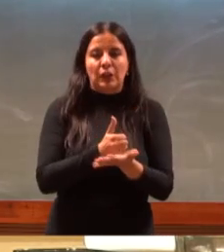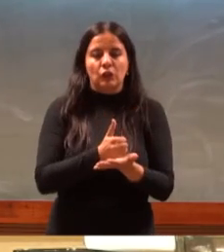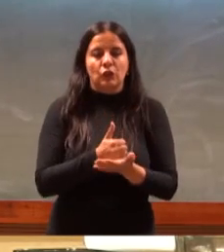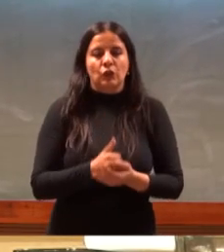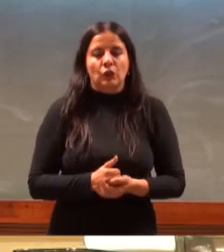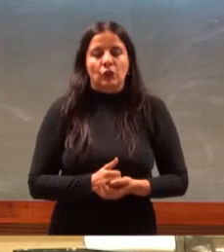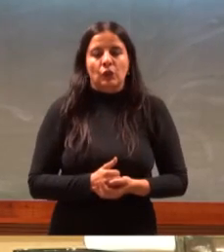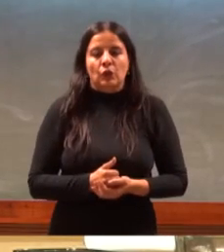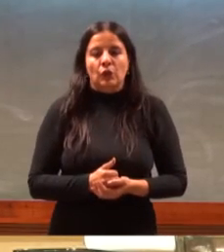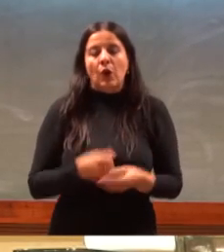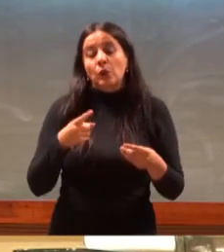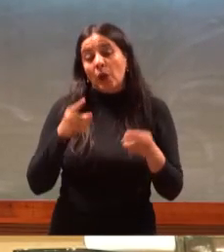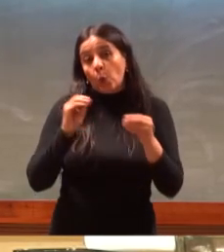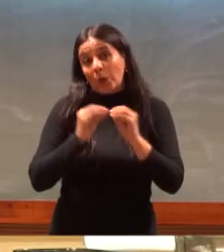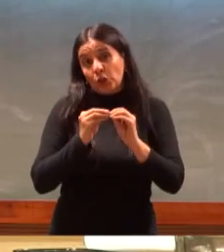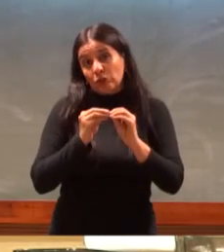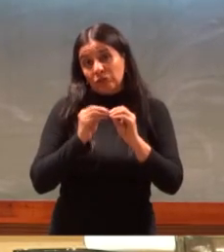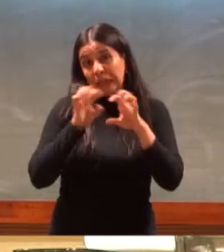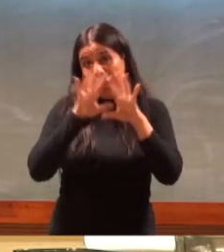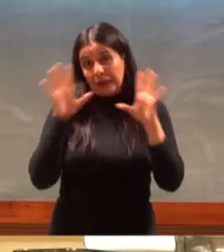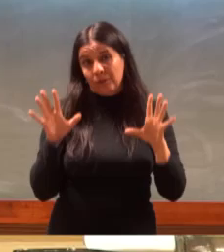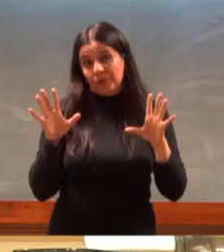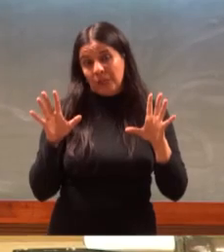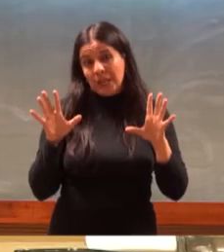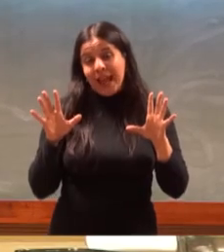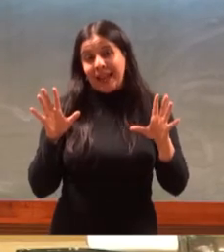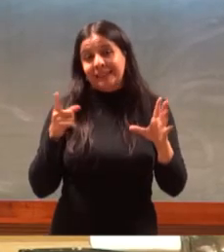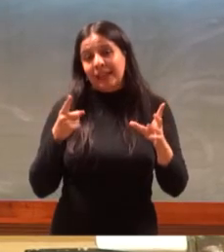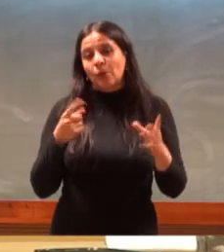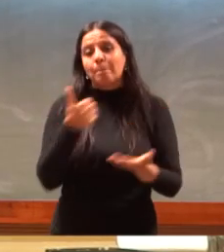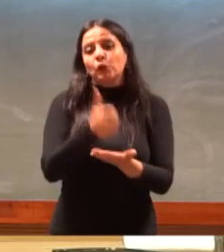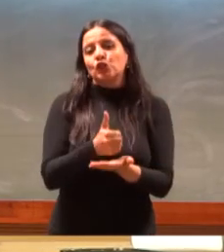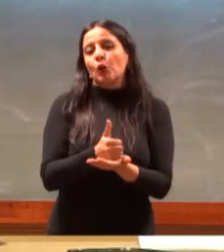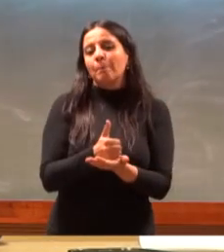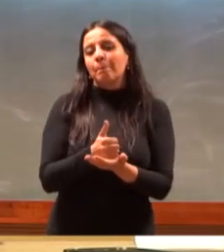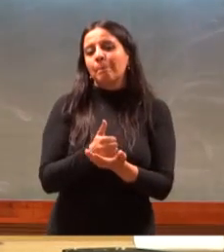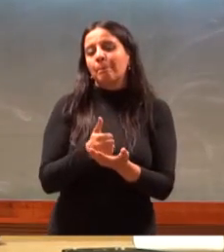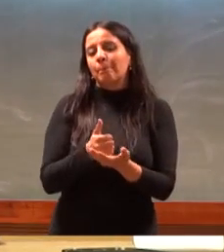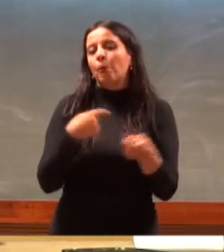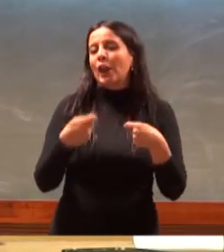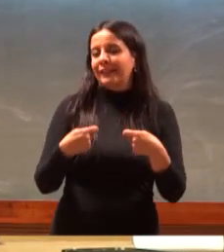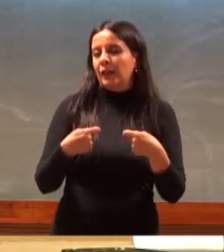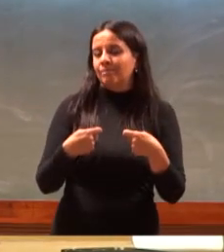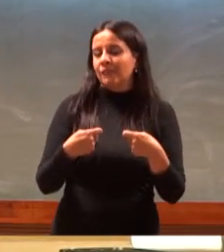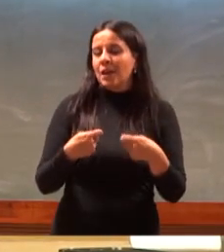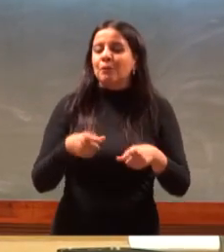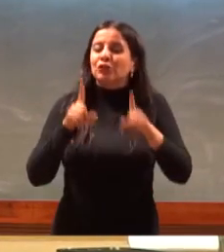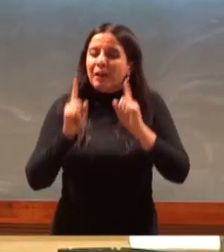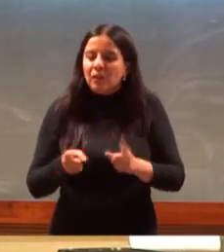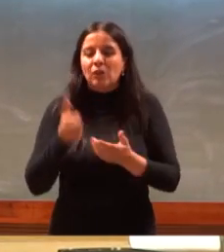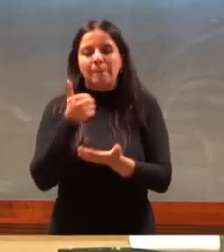cuestiones hay una cuestión clara que tiene que ver con con tener un posicionamiento político pero también un posicionamiento académico porque en